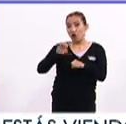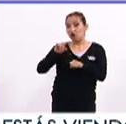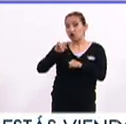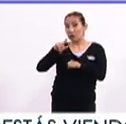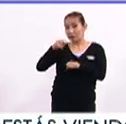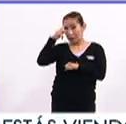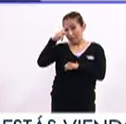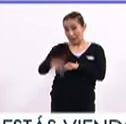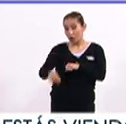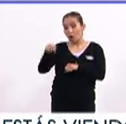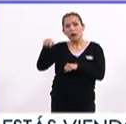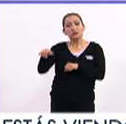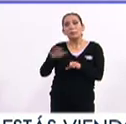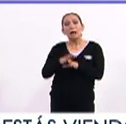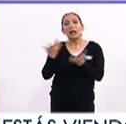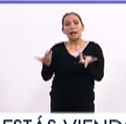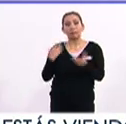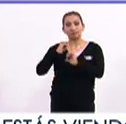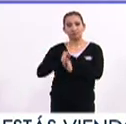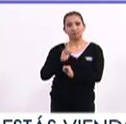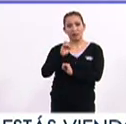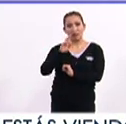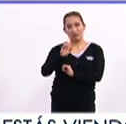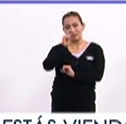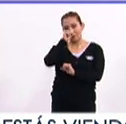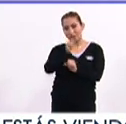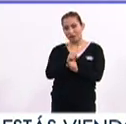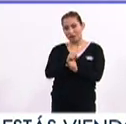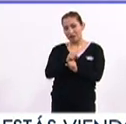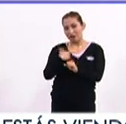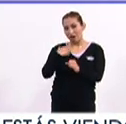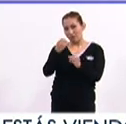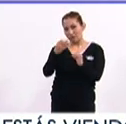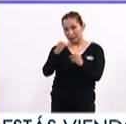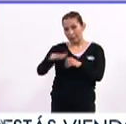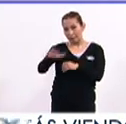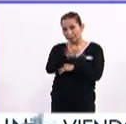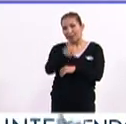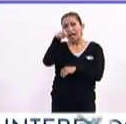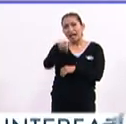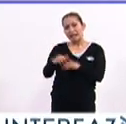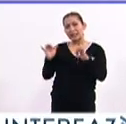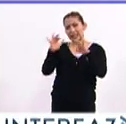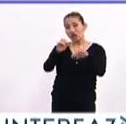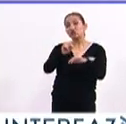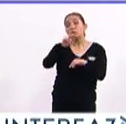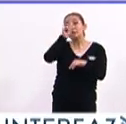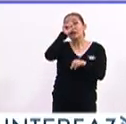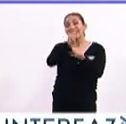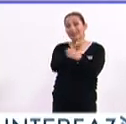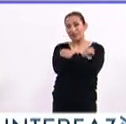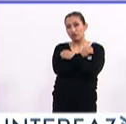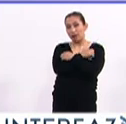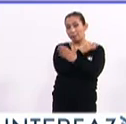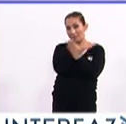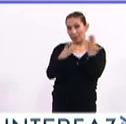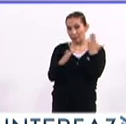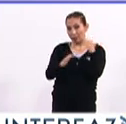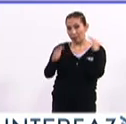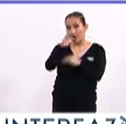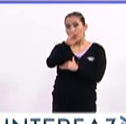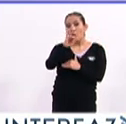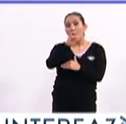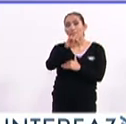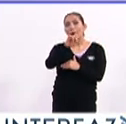cónsules de México, esto en la Cancillería Mexicana, en la Secretaría de Relaciones Exteriores. Ahí estuvo el subsecretario de Educación Media Superior, Juan